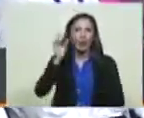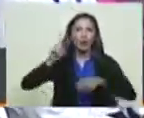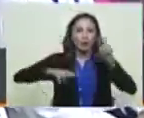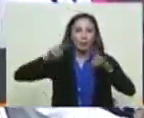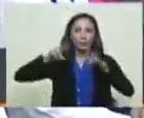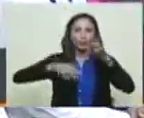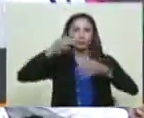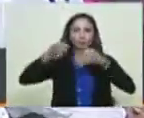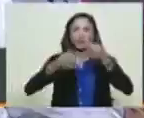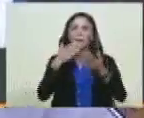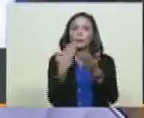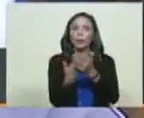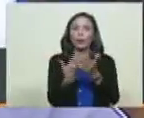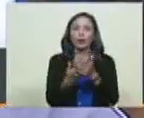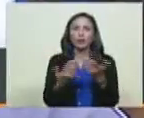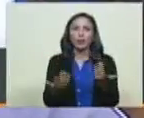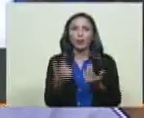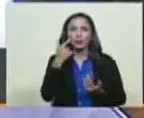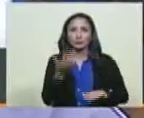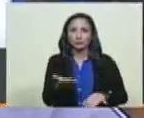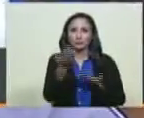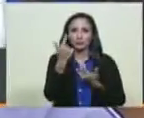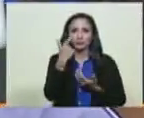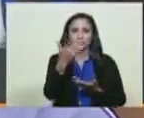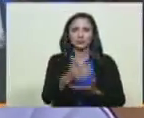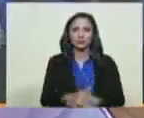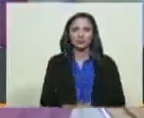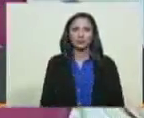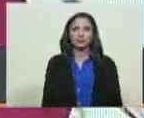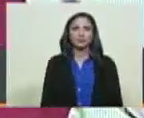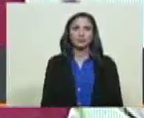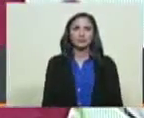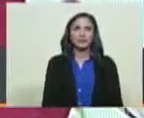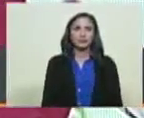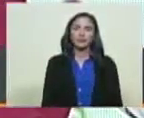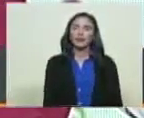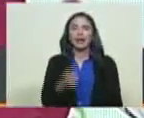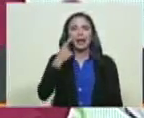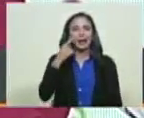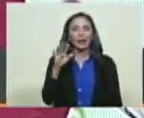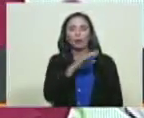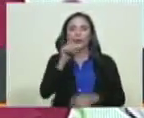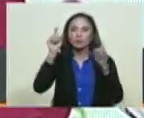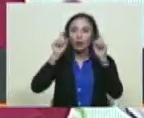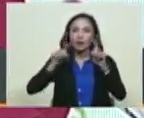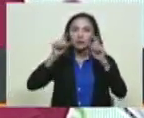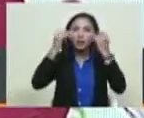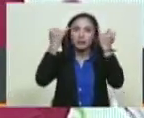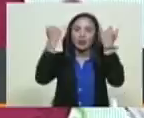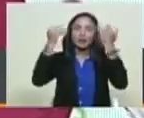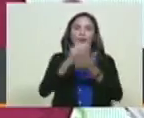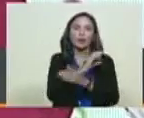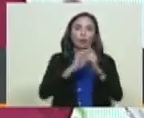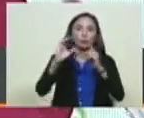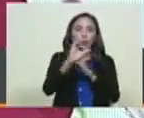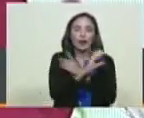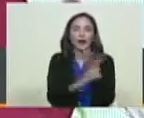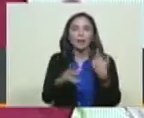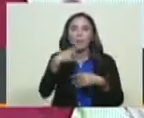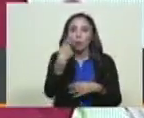que propuso el tema de la formación política ideológica cultural